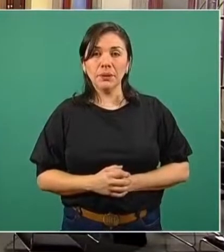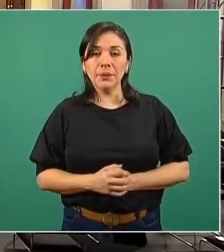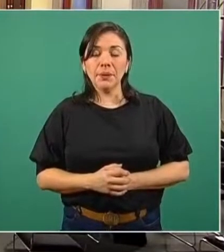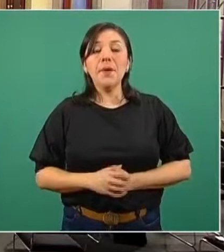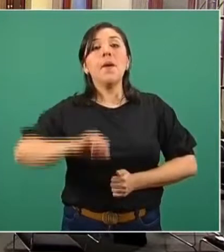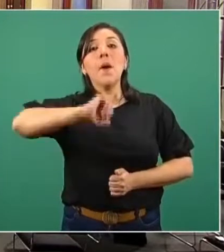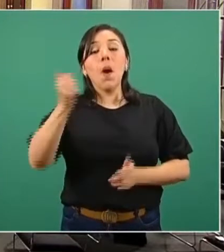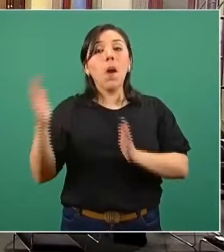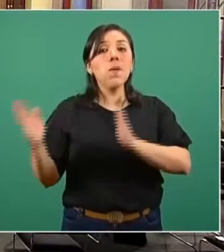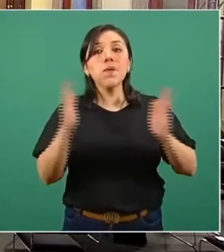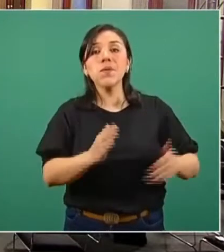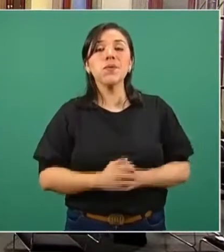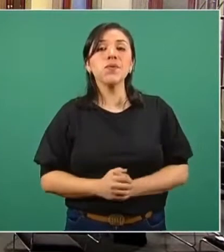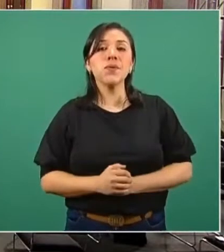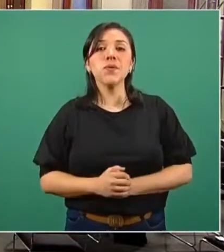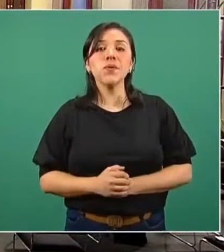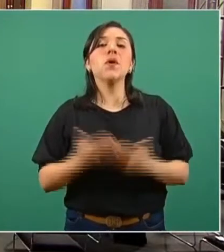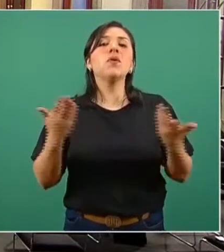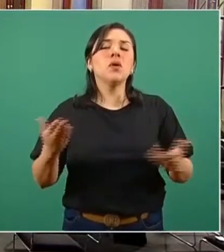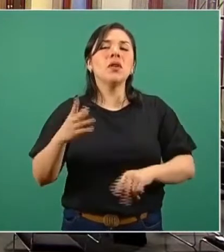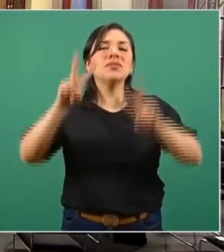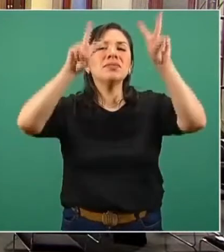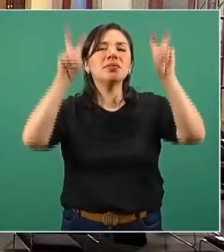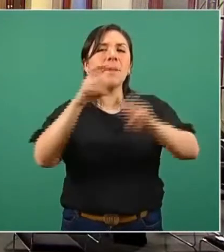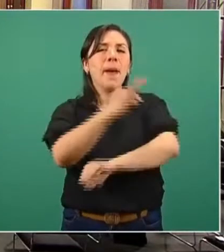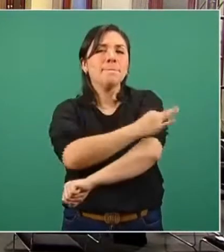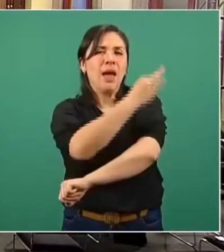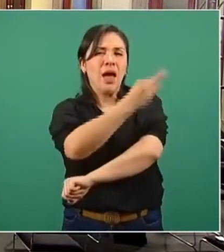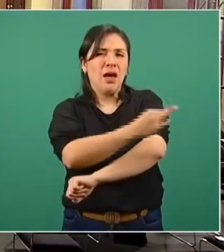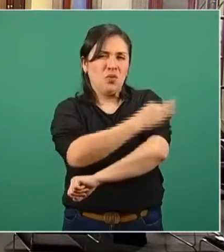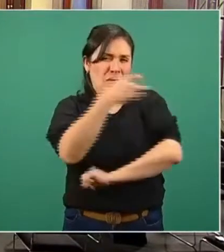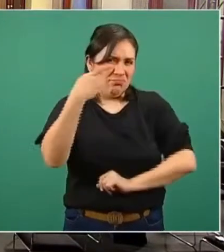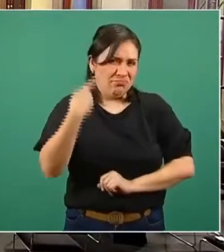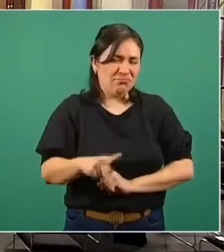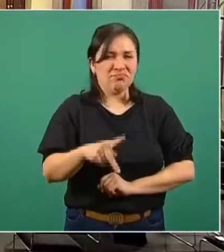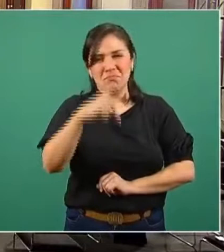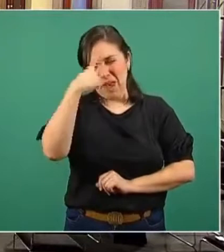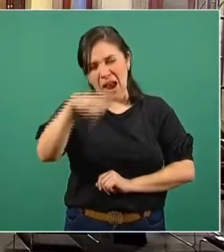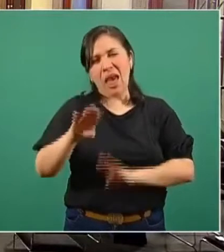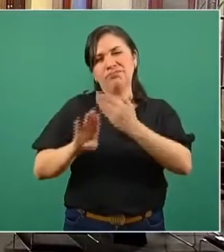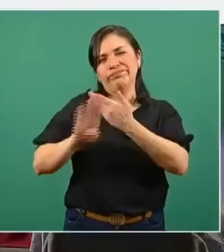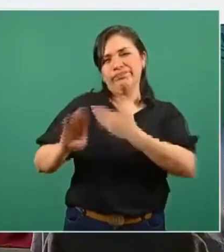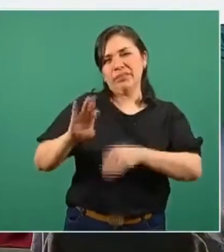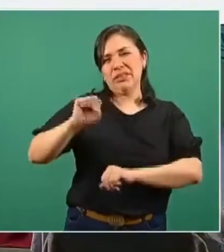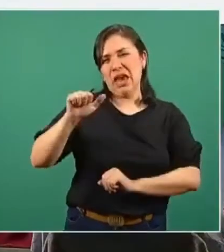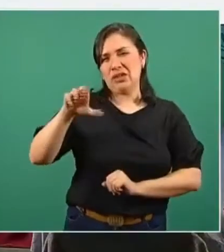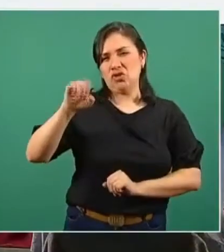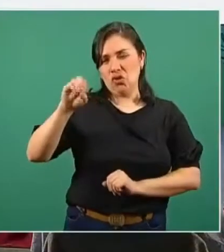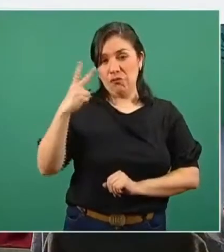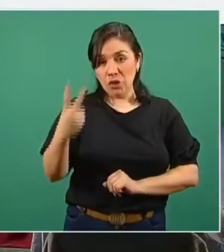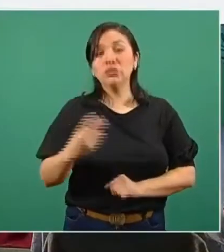Sobre la política nacional de vacunación contra el virus SARS-CoV-2, tenemos